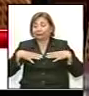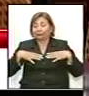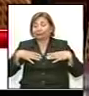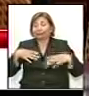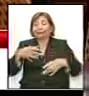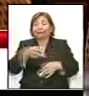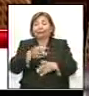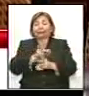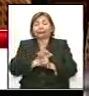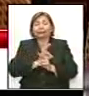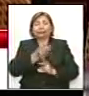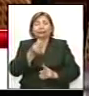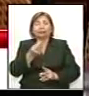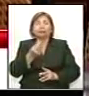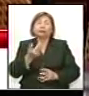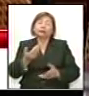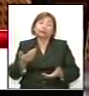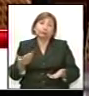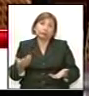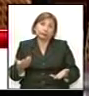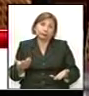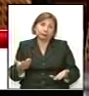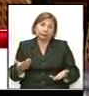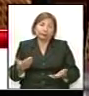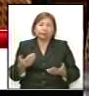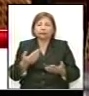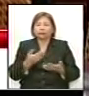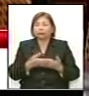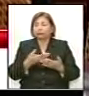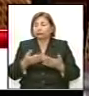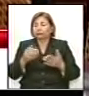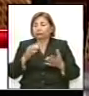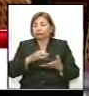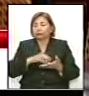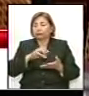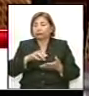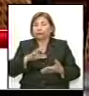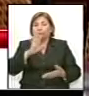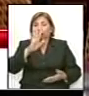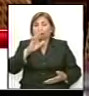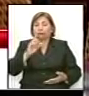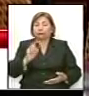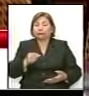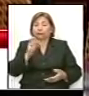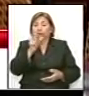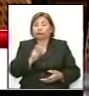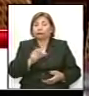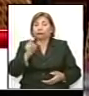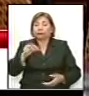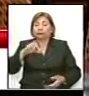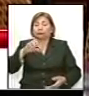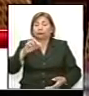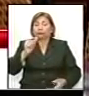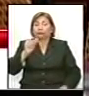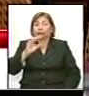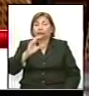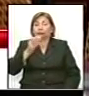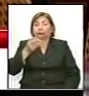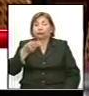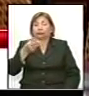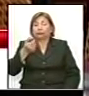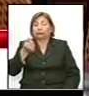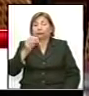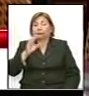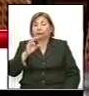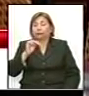préstamo a usureros y hemos podido sacar a flote esta ciudad. Somos 5.000 pobladores en Pachacamac que estamos a la espera